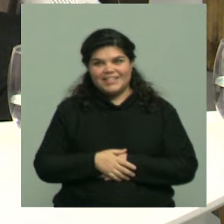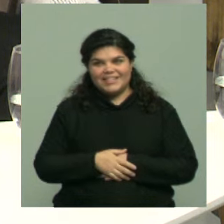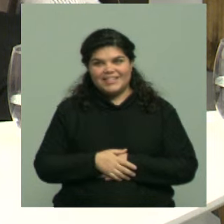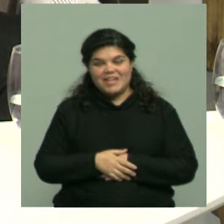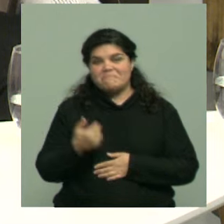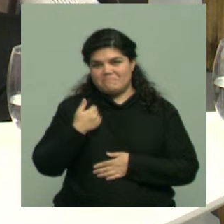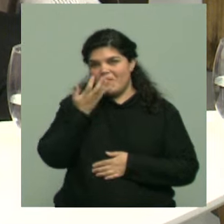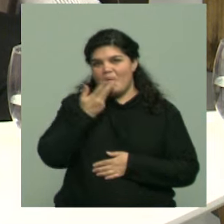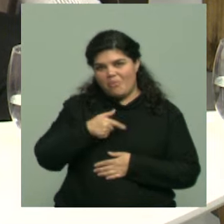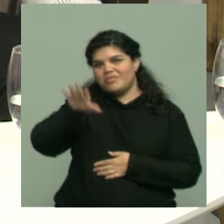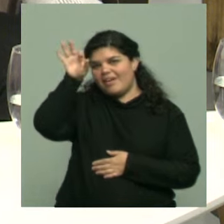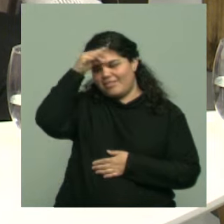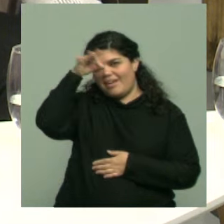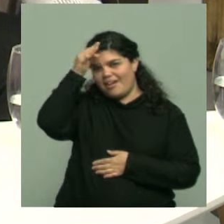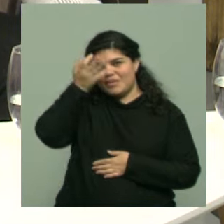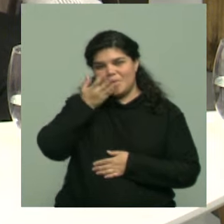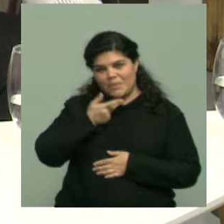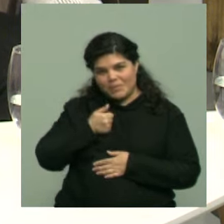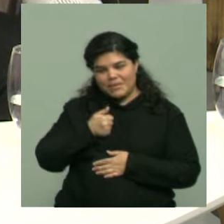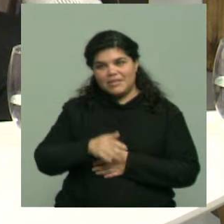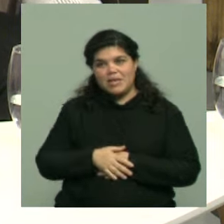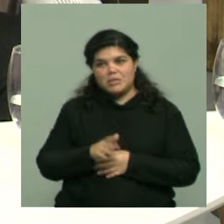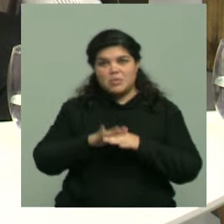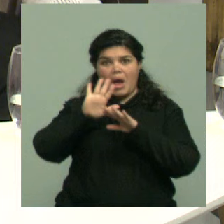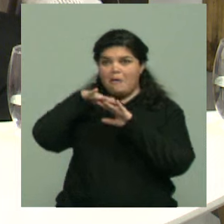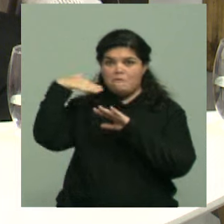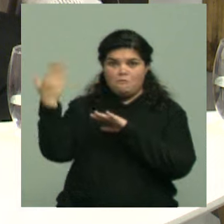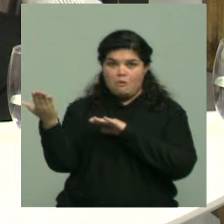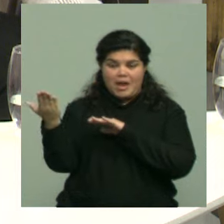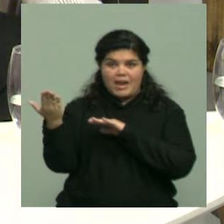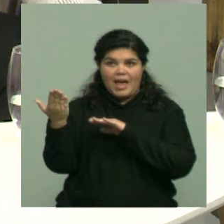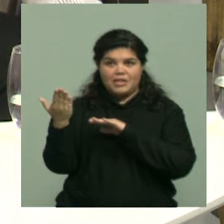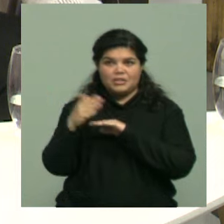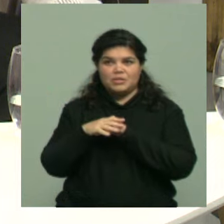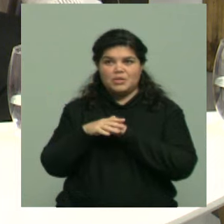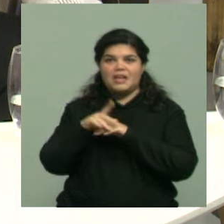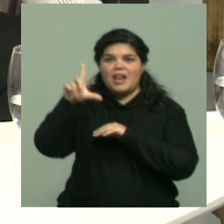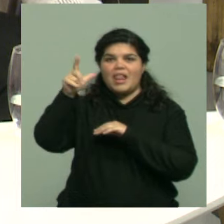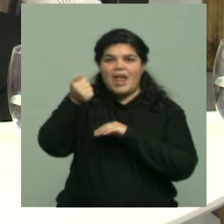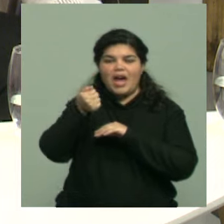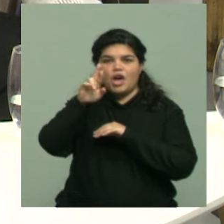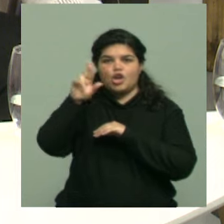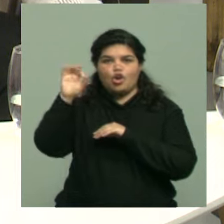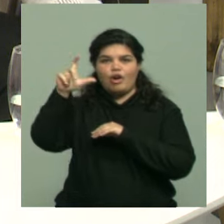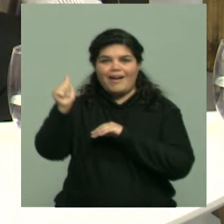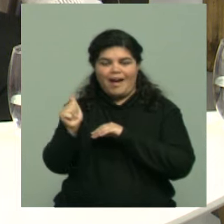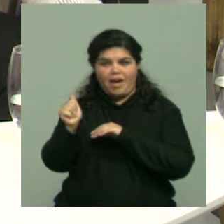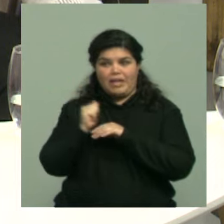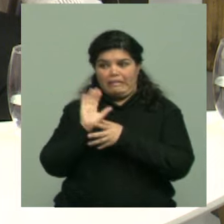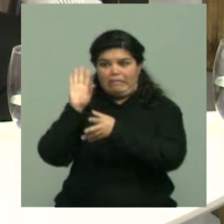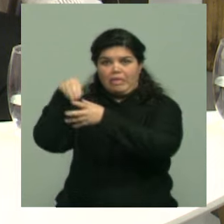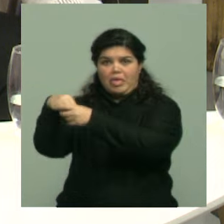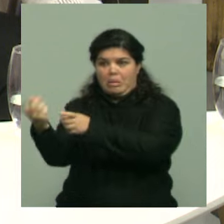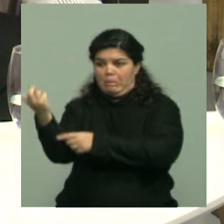a mí me gusta teatro. Sí. Yo vengo de afuera, de La Roca, y me gusta hacer